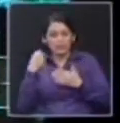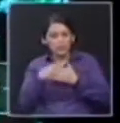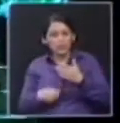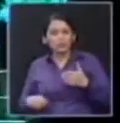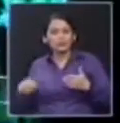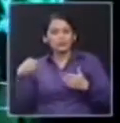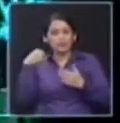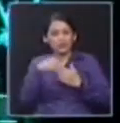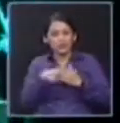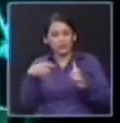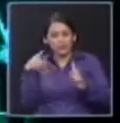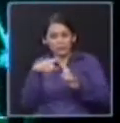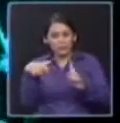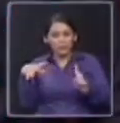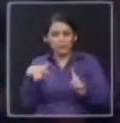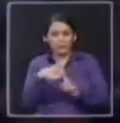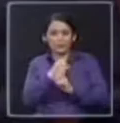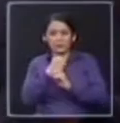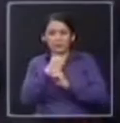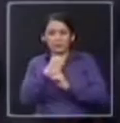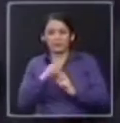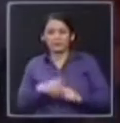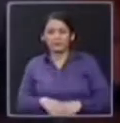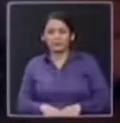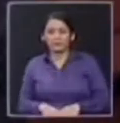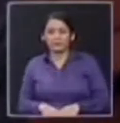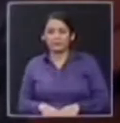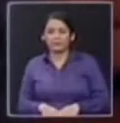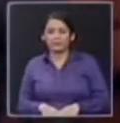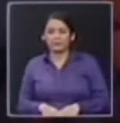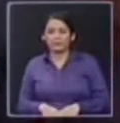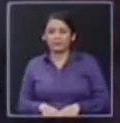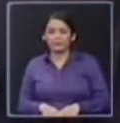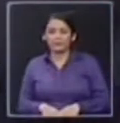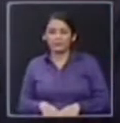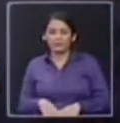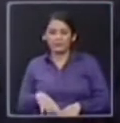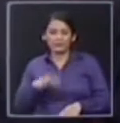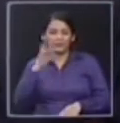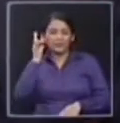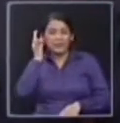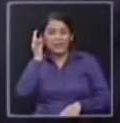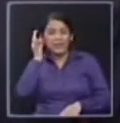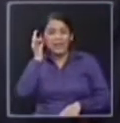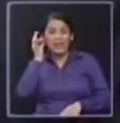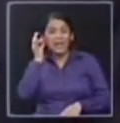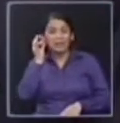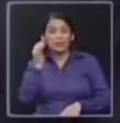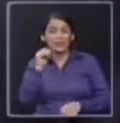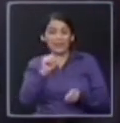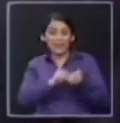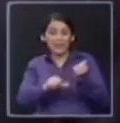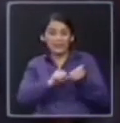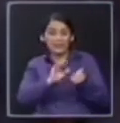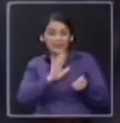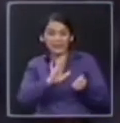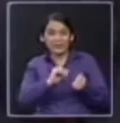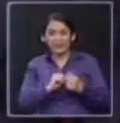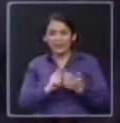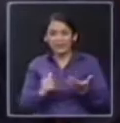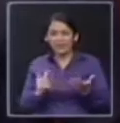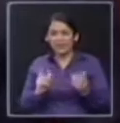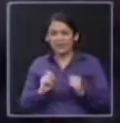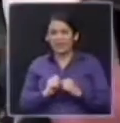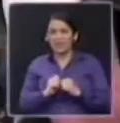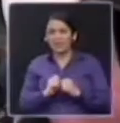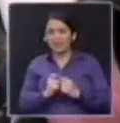ella lucha por que se hagan realidad. Las hermanas normalmente son feas, ¿no? Siempre se representan como feas y un poco tontas. En cambio acá son todas crueles